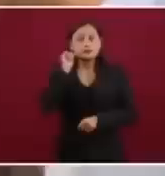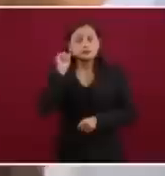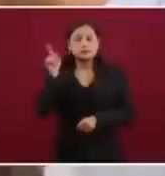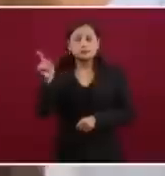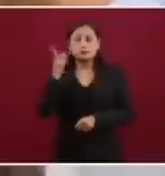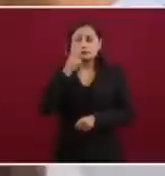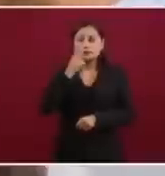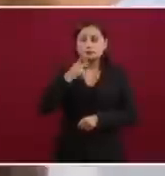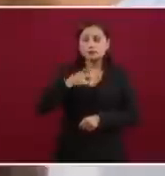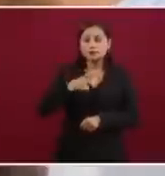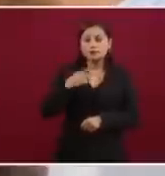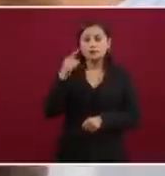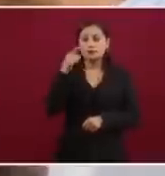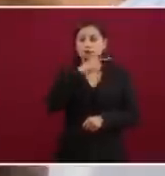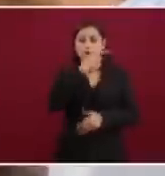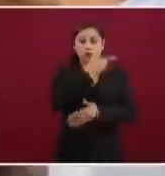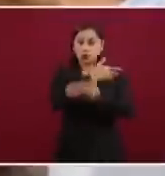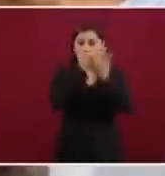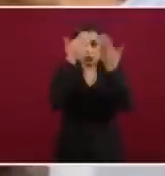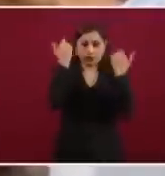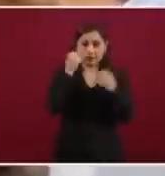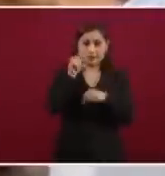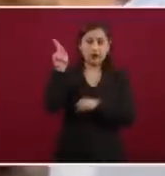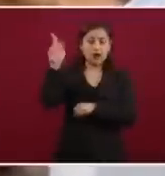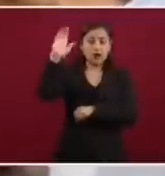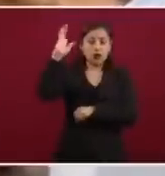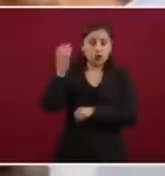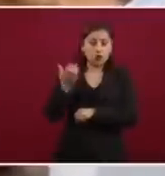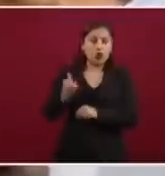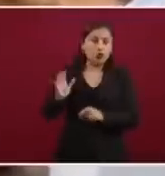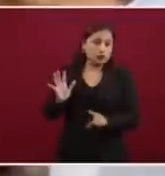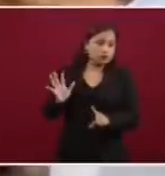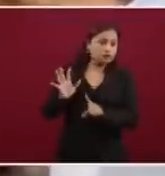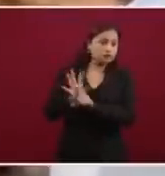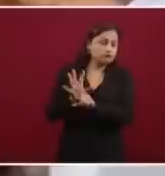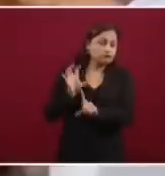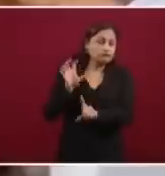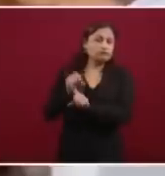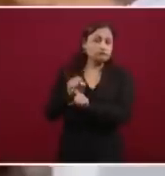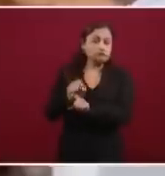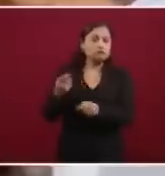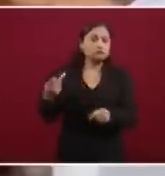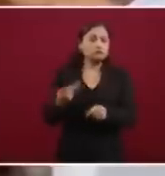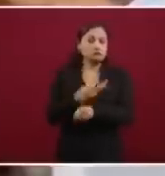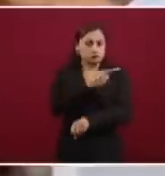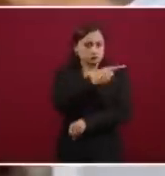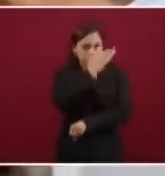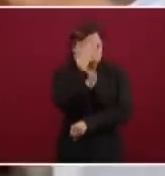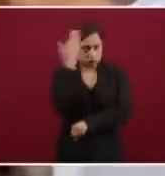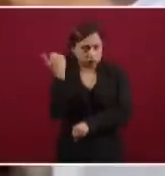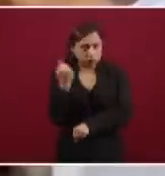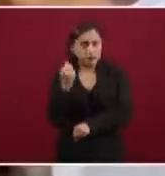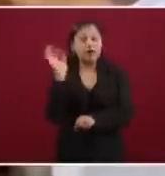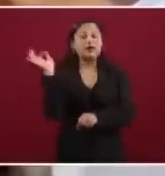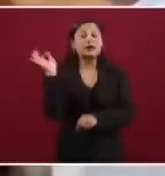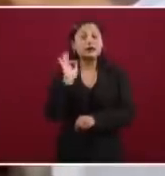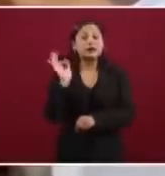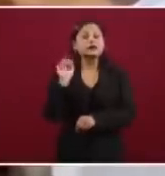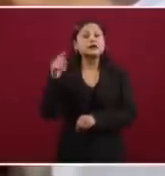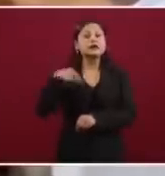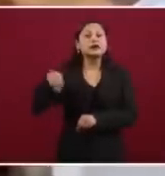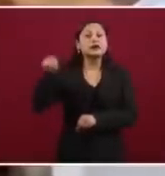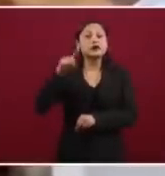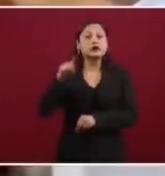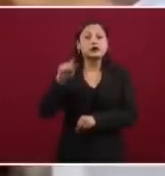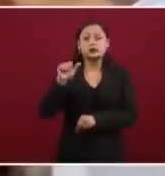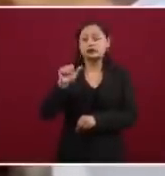el operativo de Culiacán. También desconocía el hecho de que Archibaldo, el hermano de Ovidio,